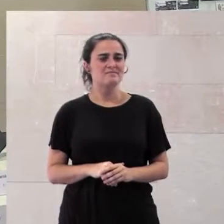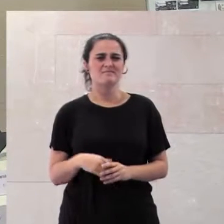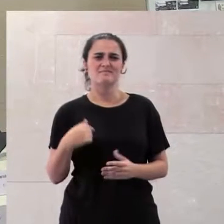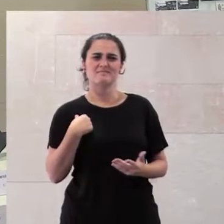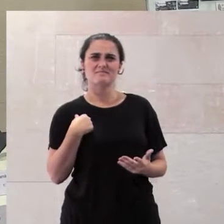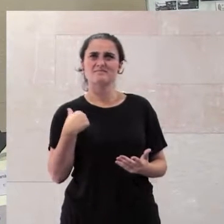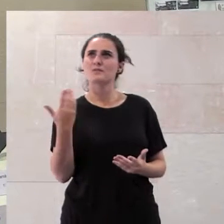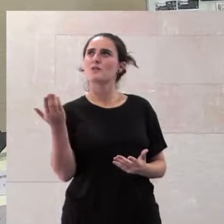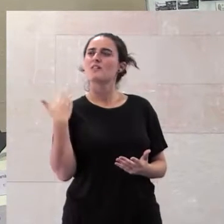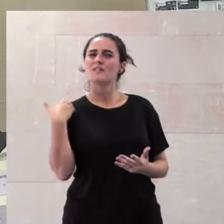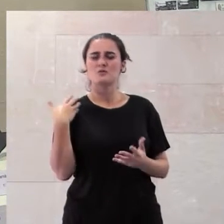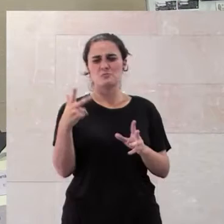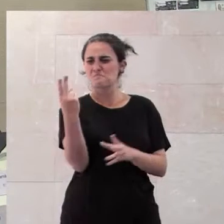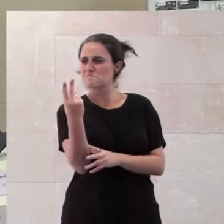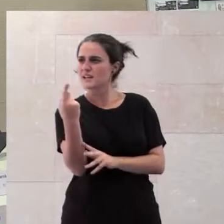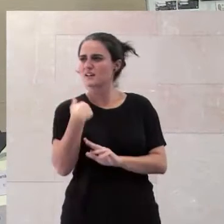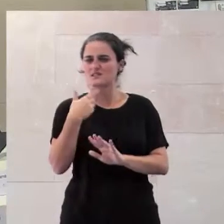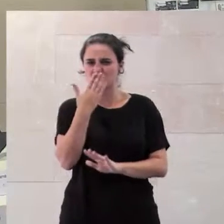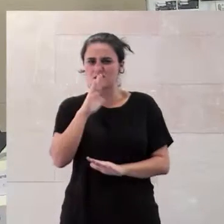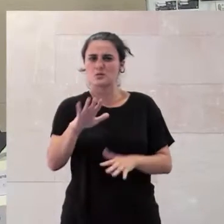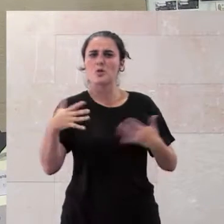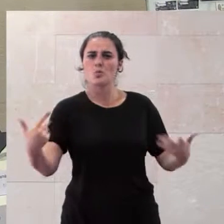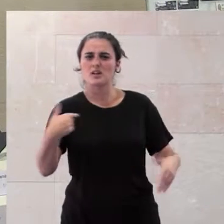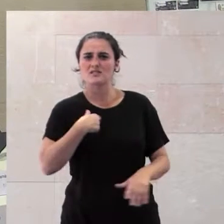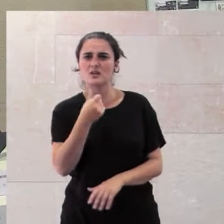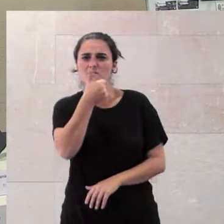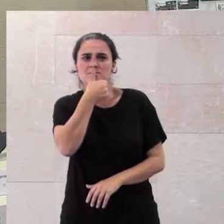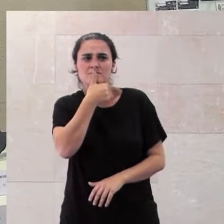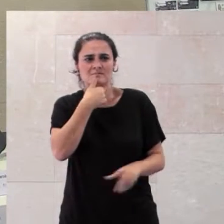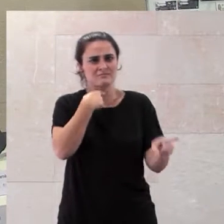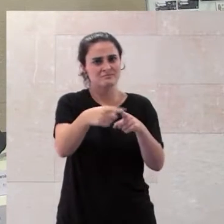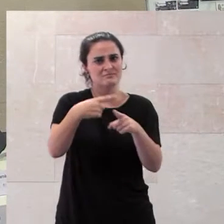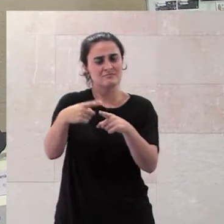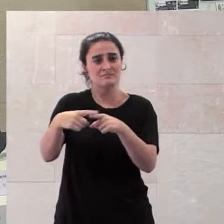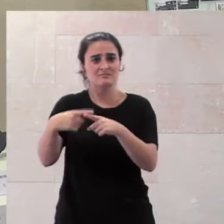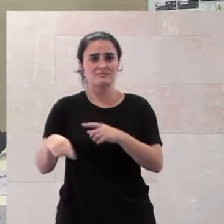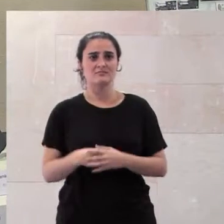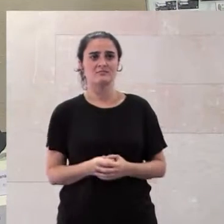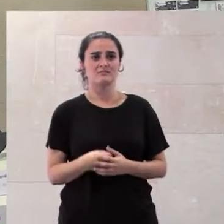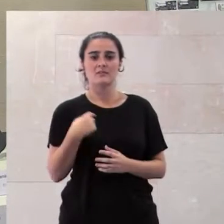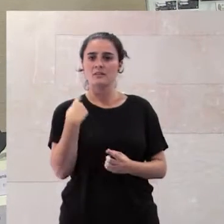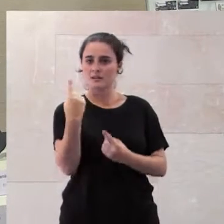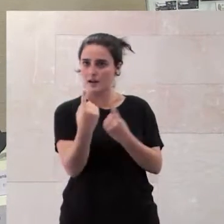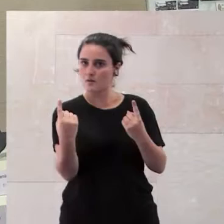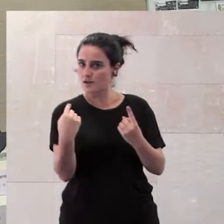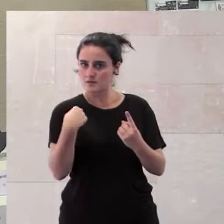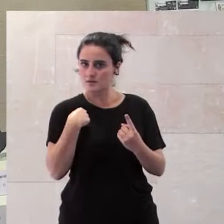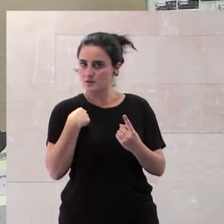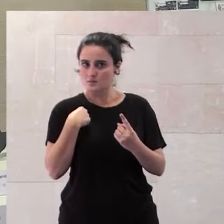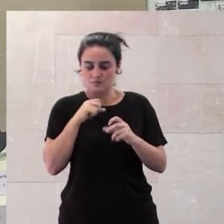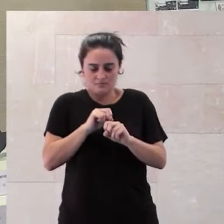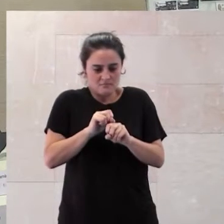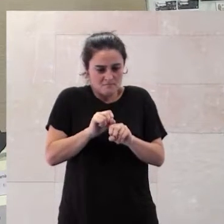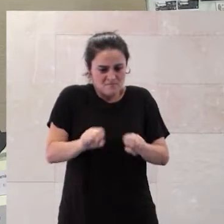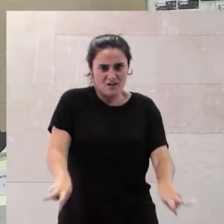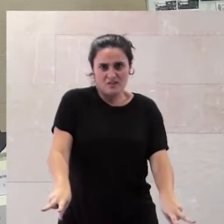cómo me he comportado con mis parejas, cómo he tragado muchas cosas, cómo incluso alguna, es que con alguna he tocado fondo